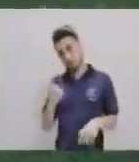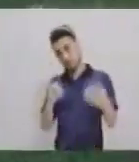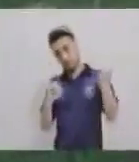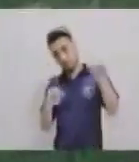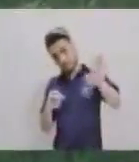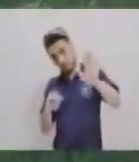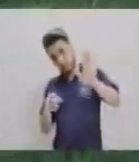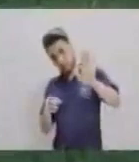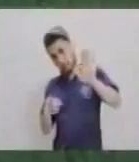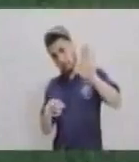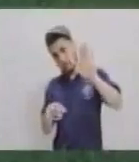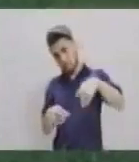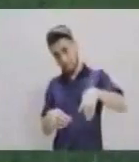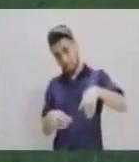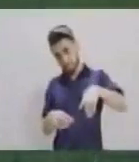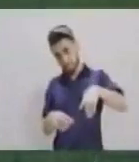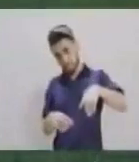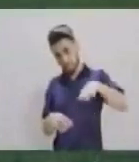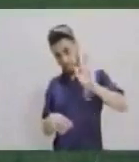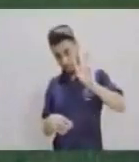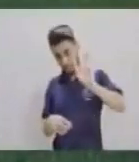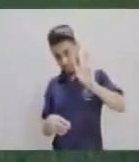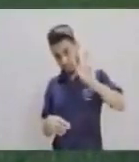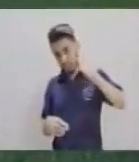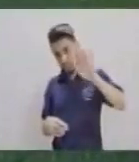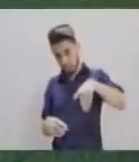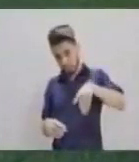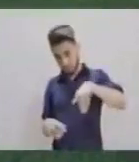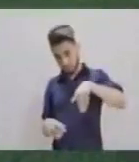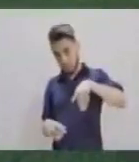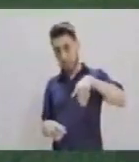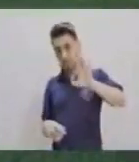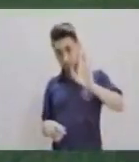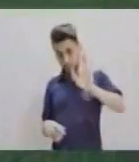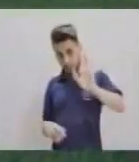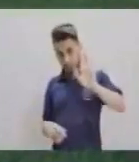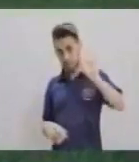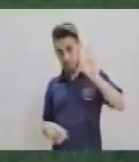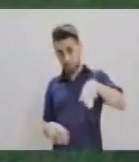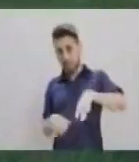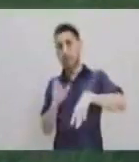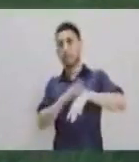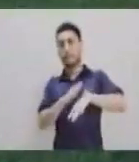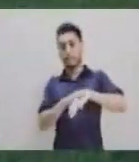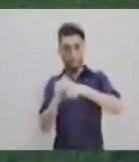hacia abajo, hacia arriba, nuevamente abajo,